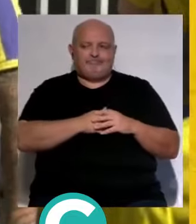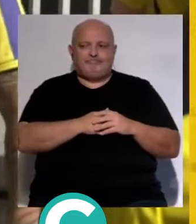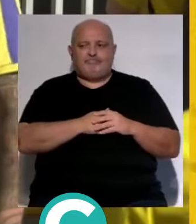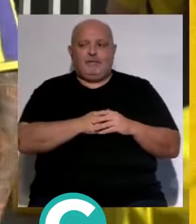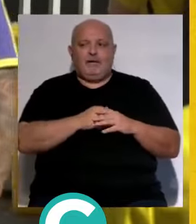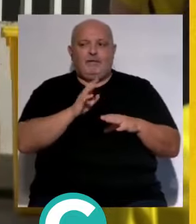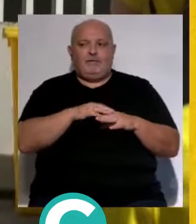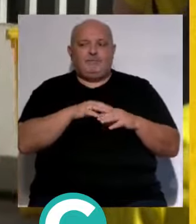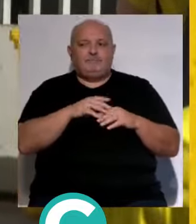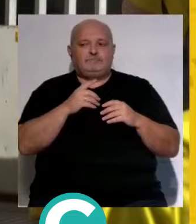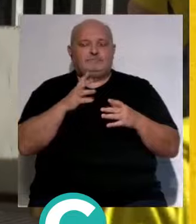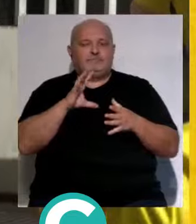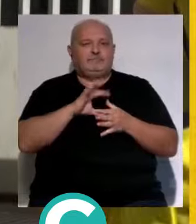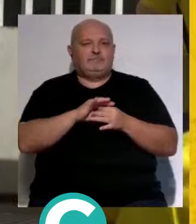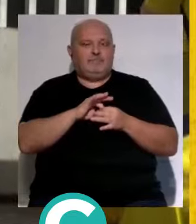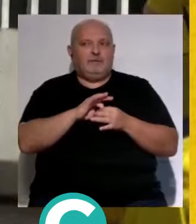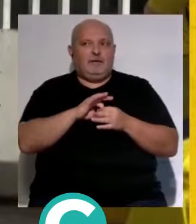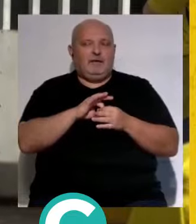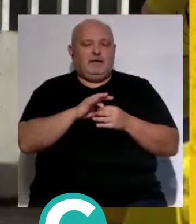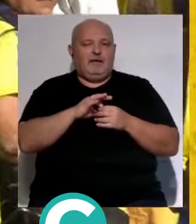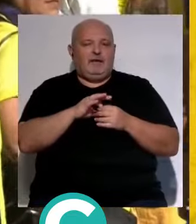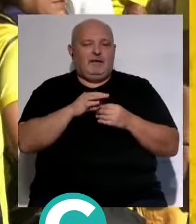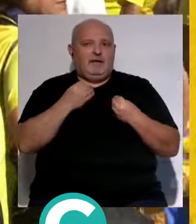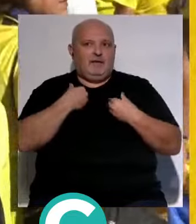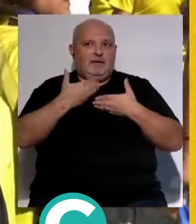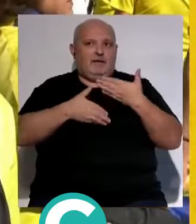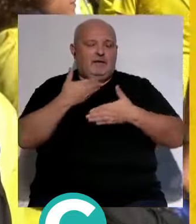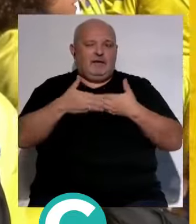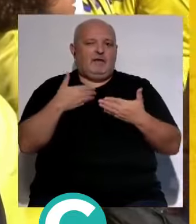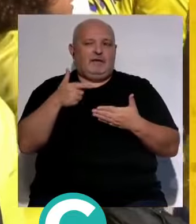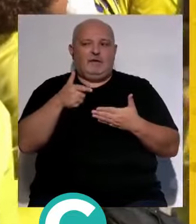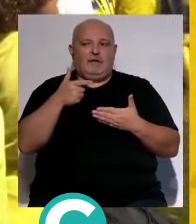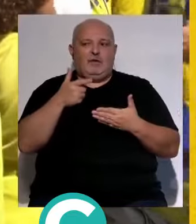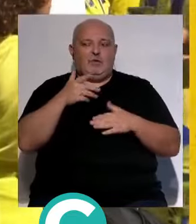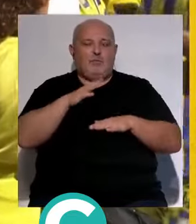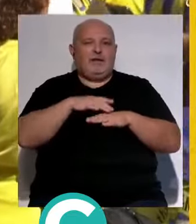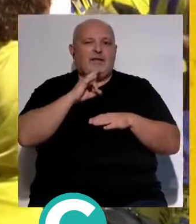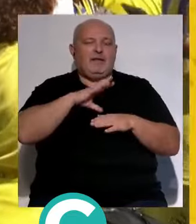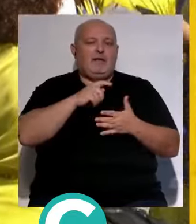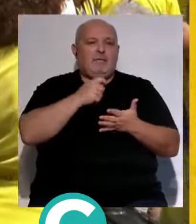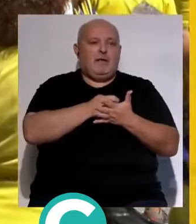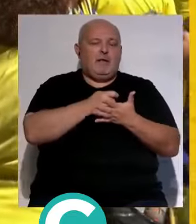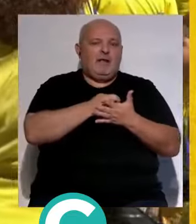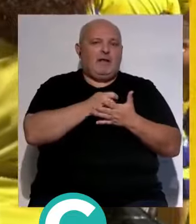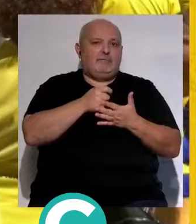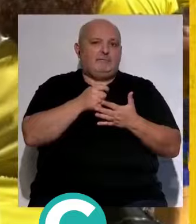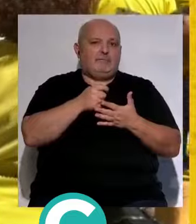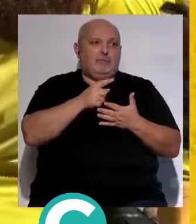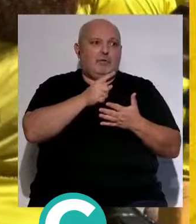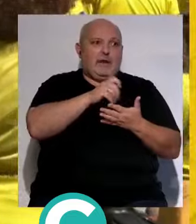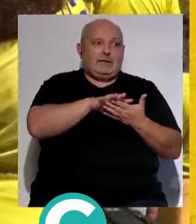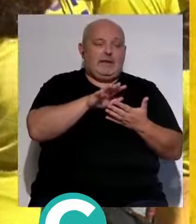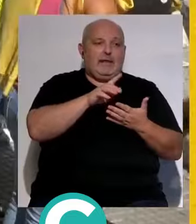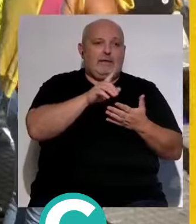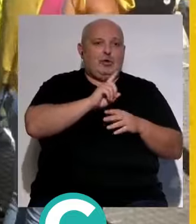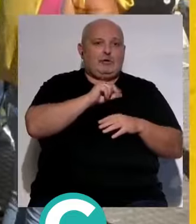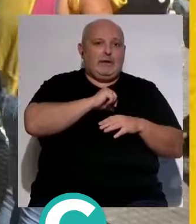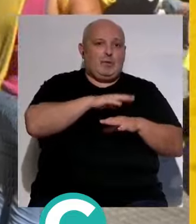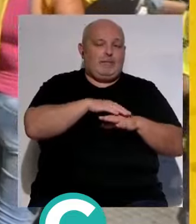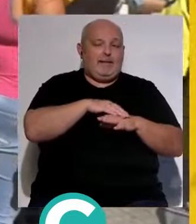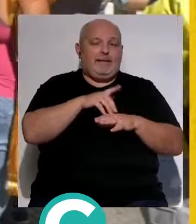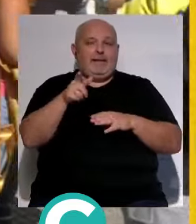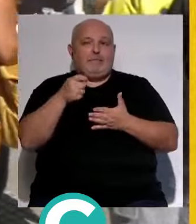Y ese no es el debate. Y parece que hay un enfrentamiento, que esto es el divide y vencerá. Y ni los que no pagan tenemos culpa, ni los que pagan tienen culpa que nosotros pagamos. Pero el enfrentamiento lo